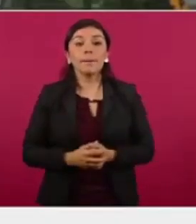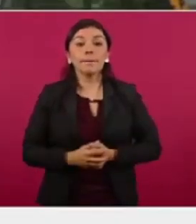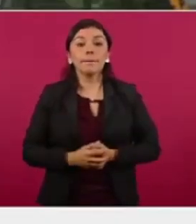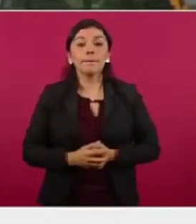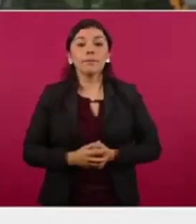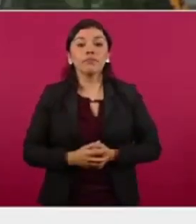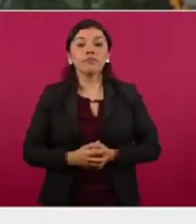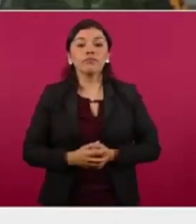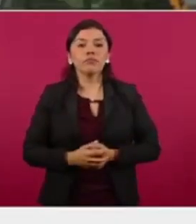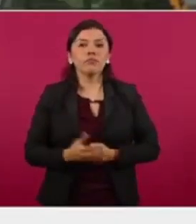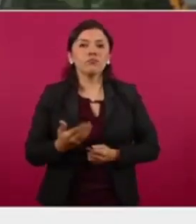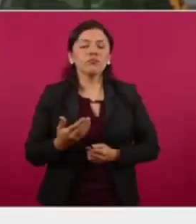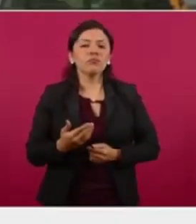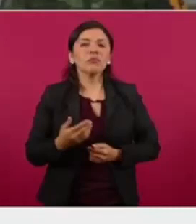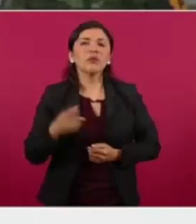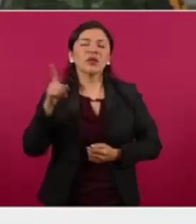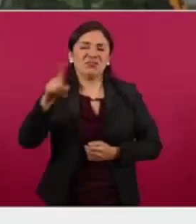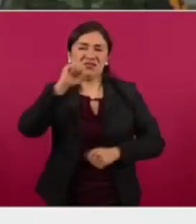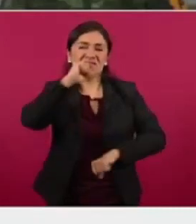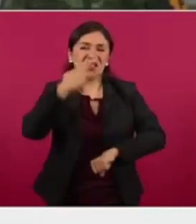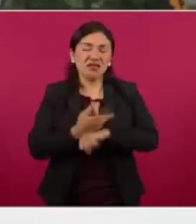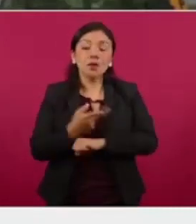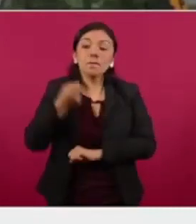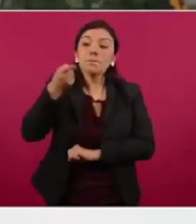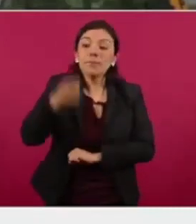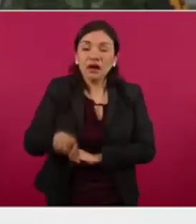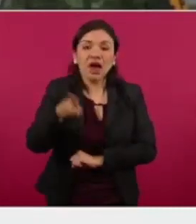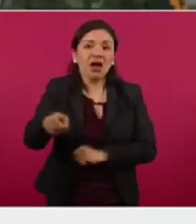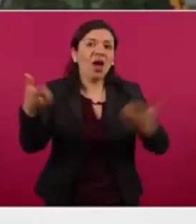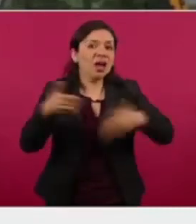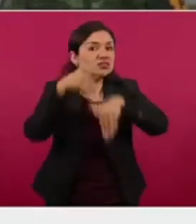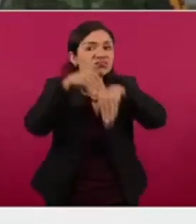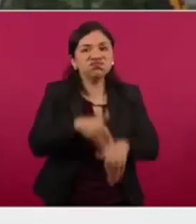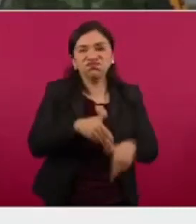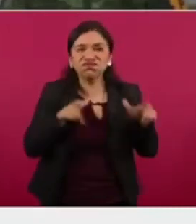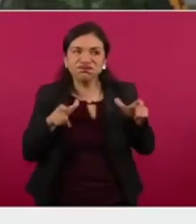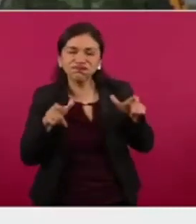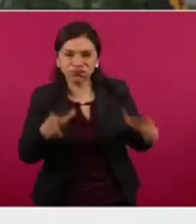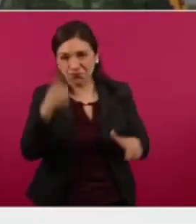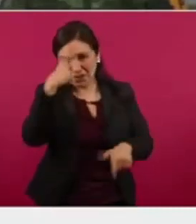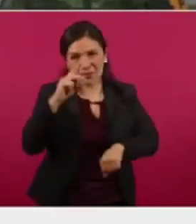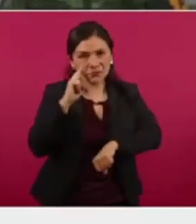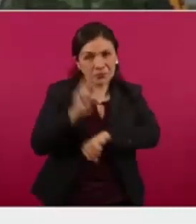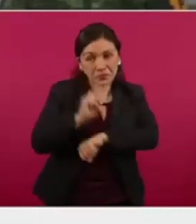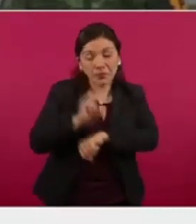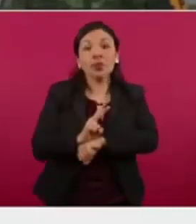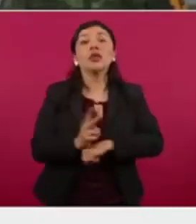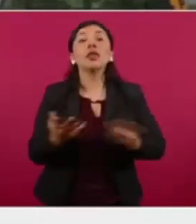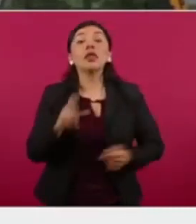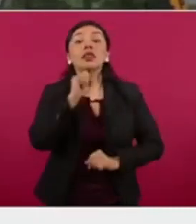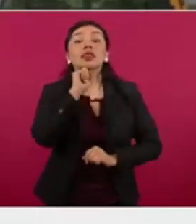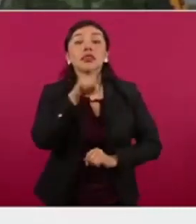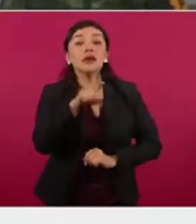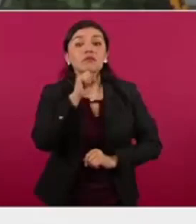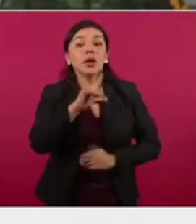instrucciones del general secretario está a cargo de todo el operativo, y desde luego también a